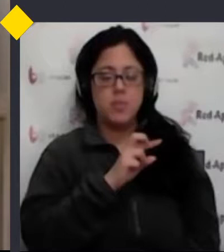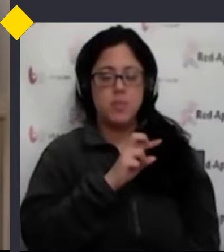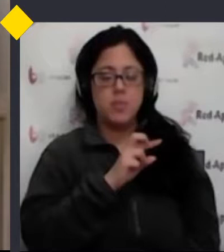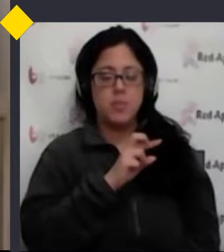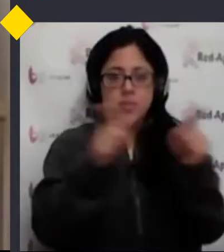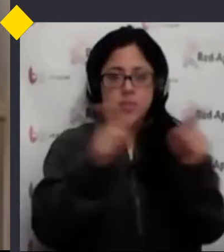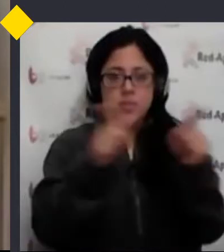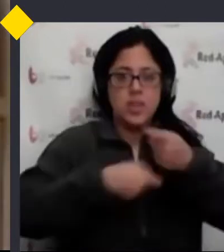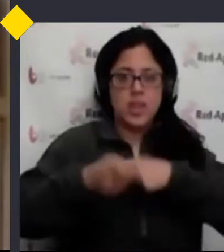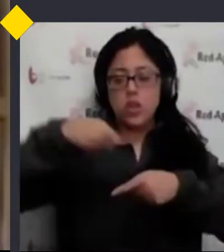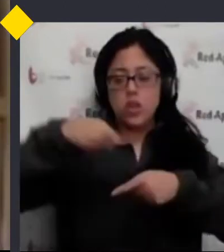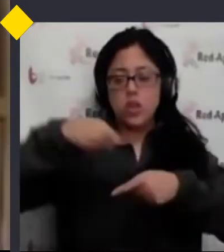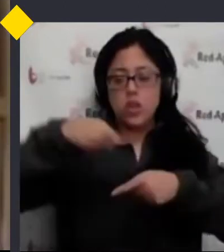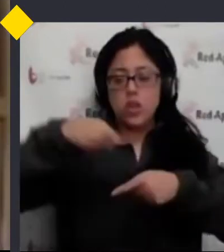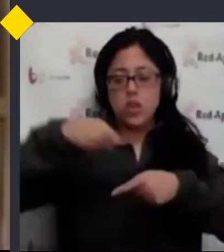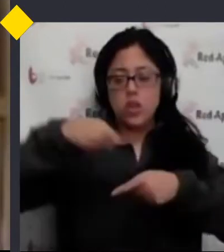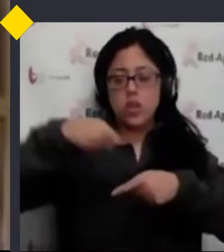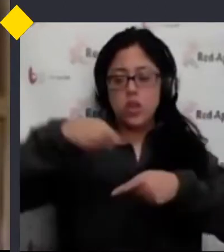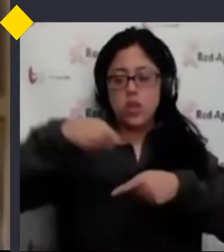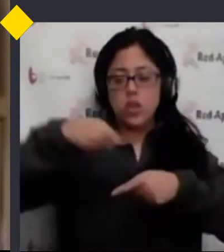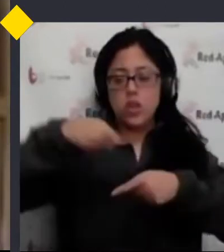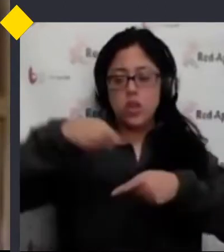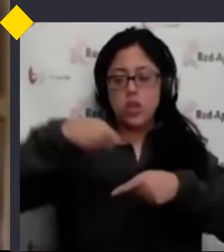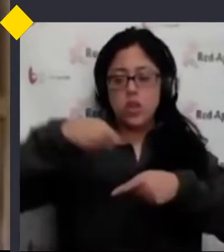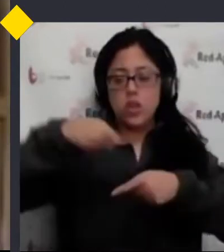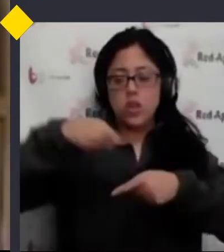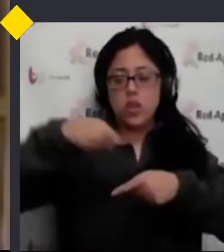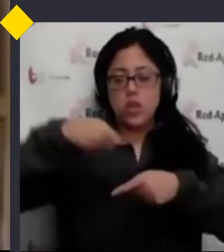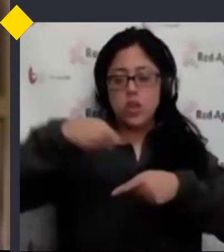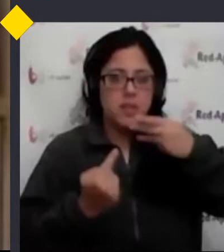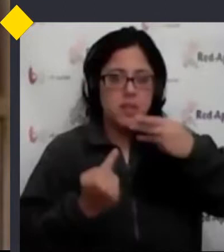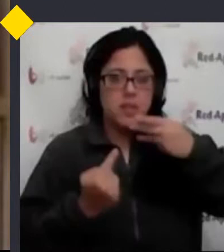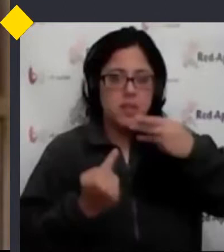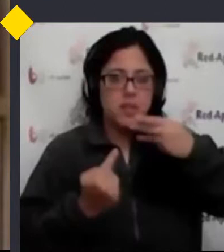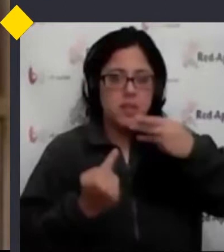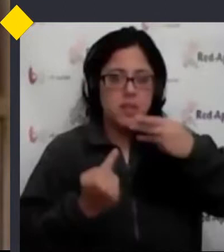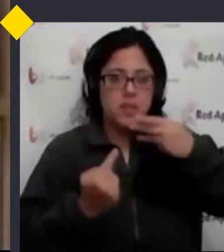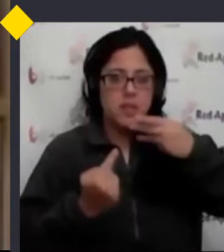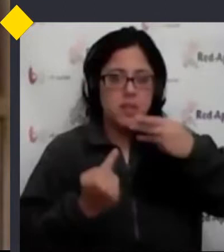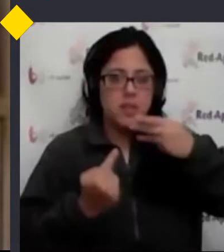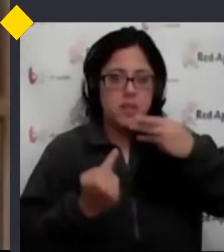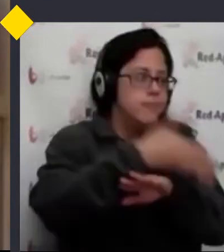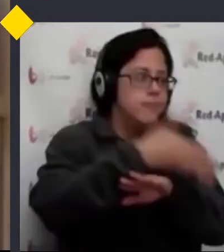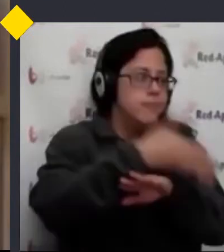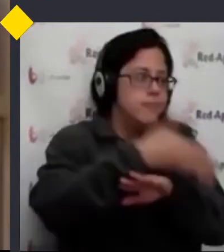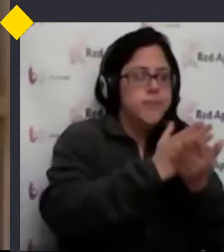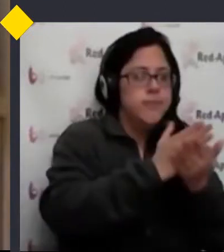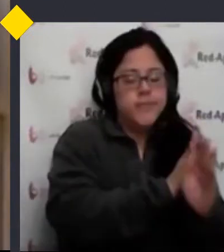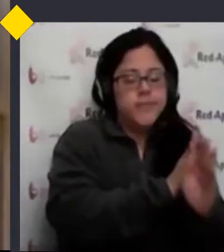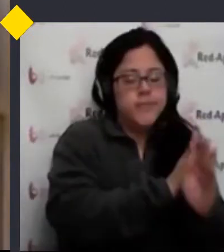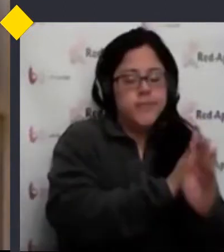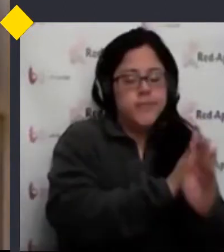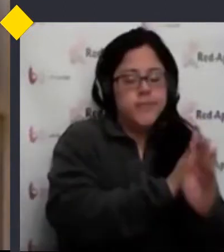vendían cosas, vendían mercadería, y su madre iba al colegio, después llegaba a la casa, le hacía comida a los niños y